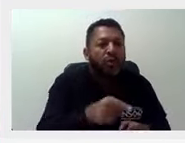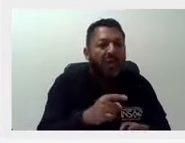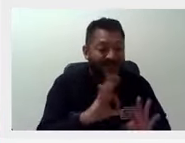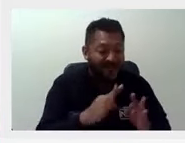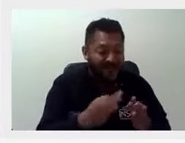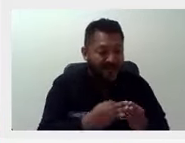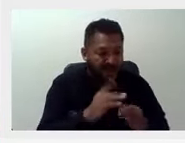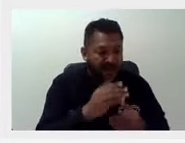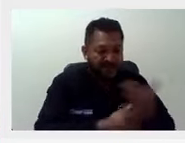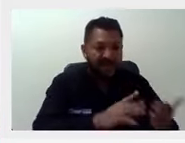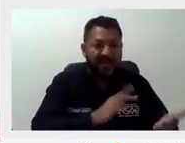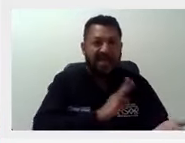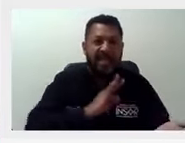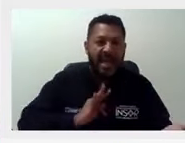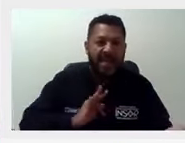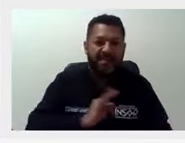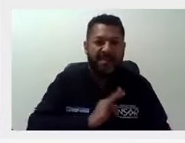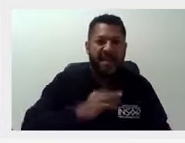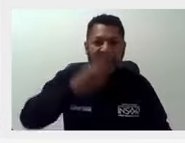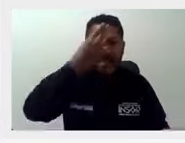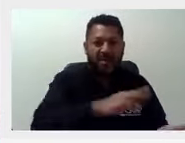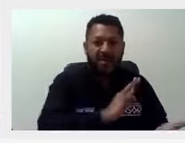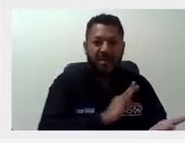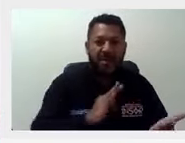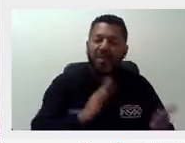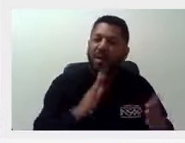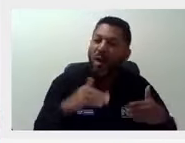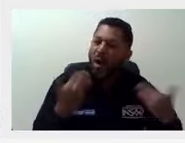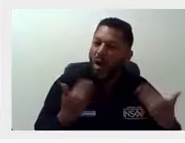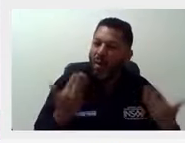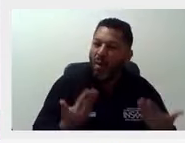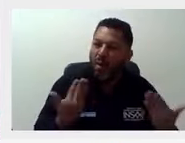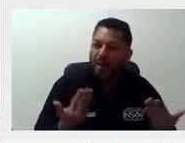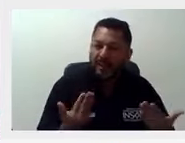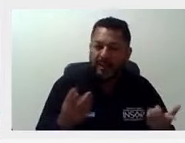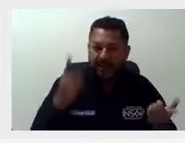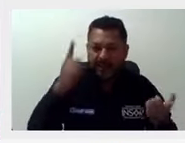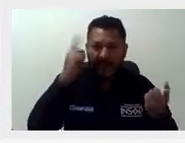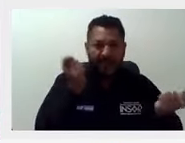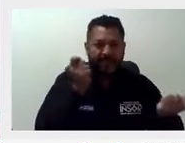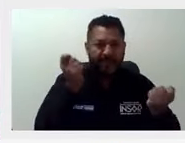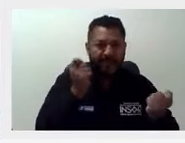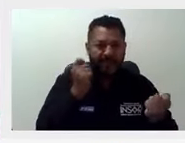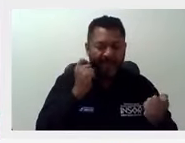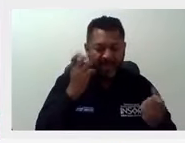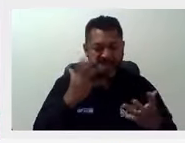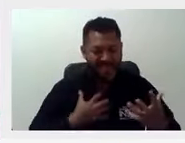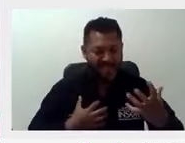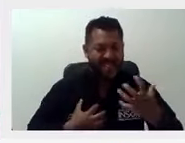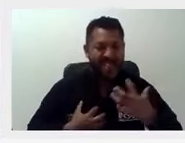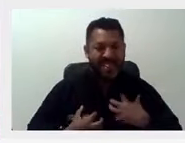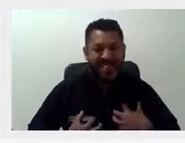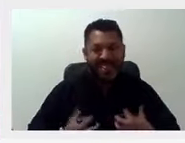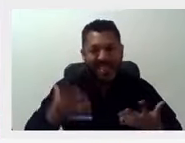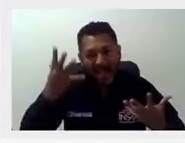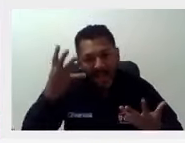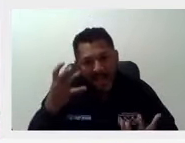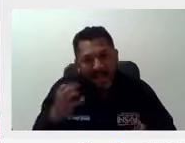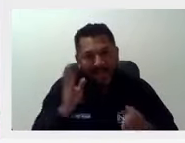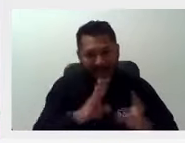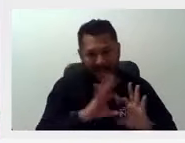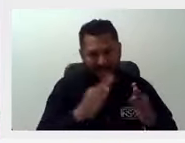procesos terapéuticos. Entonces, digamos que hay una cantidad de cosas que las están agobiando, que se sienten agotadas,